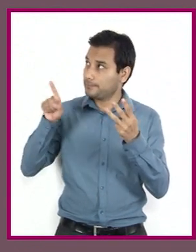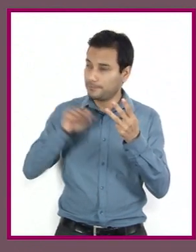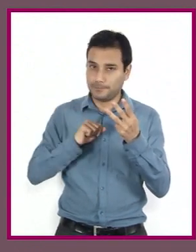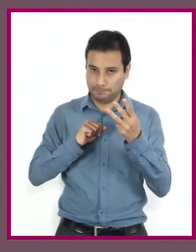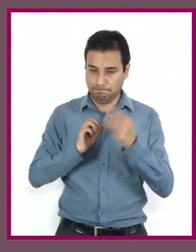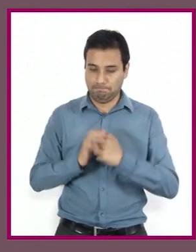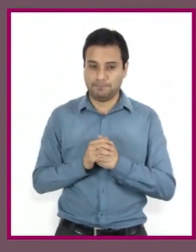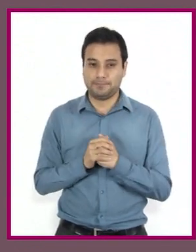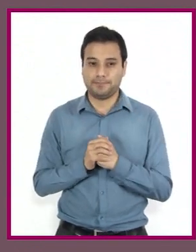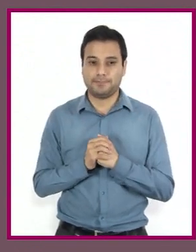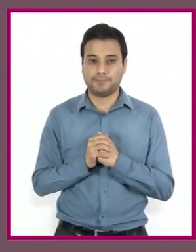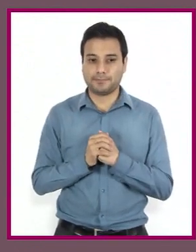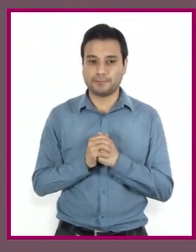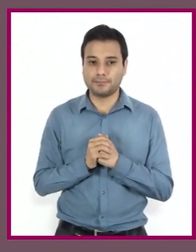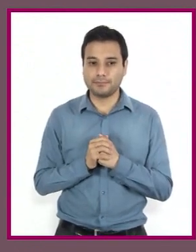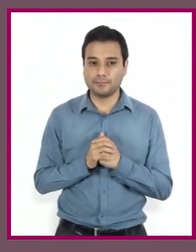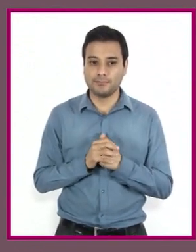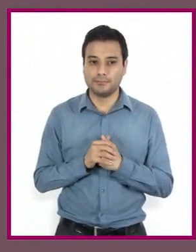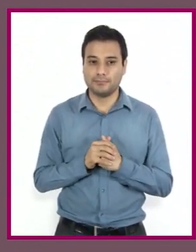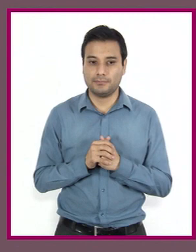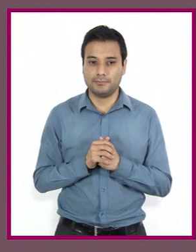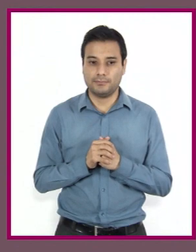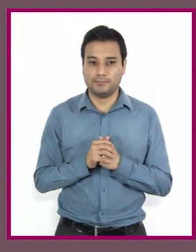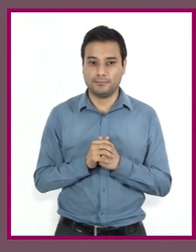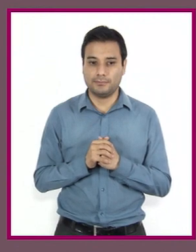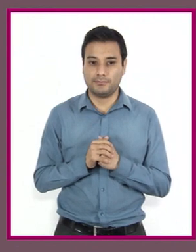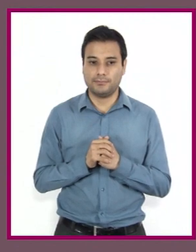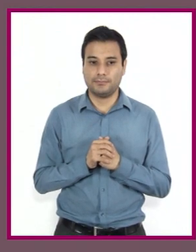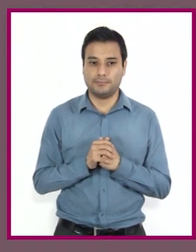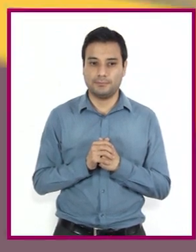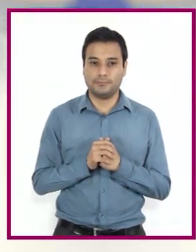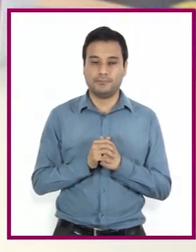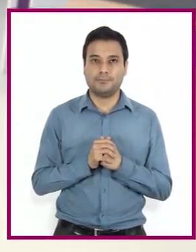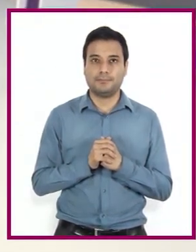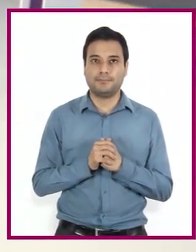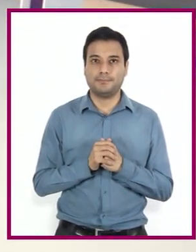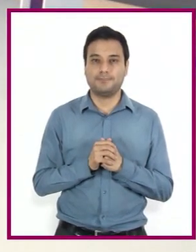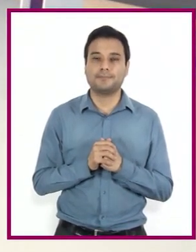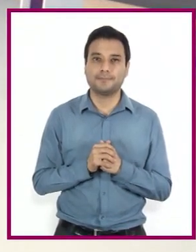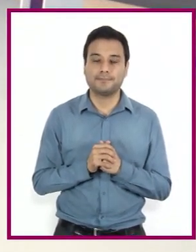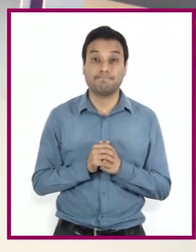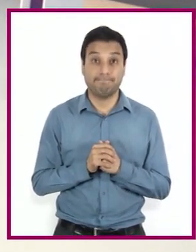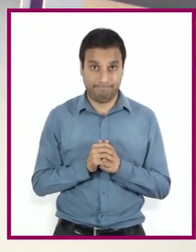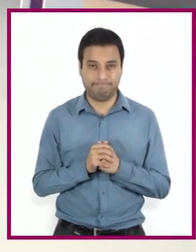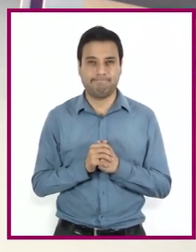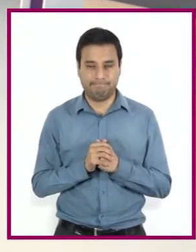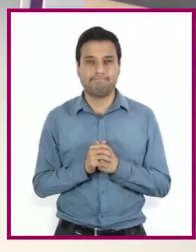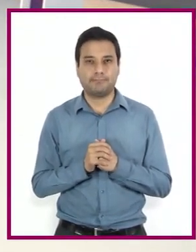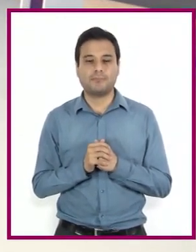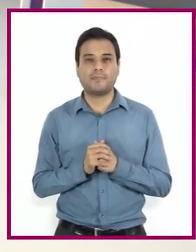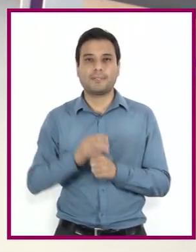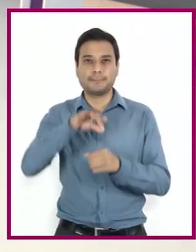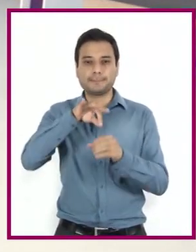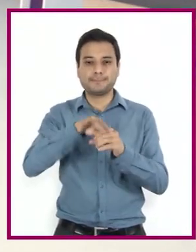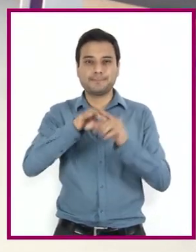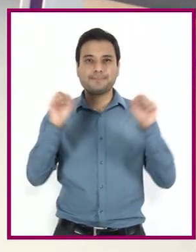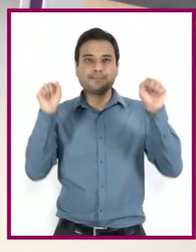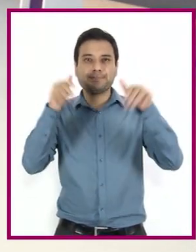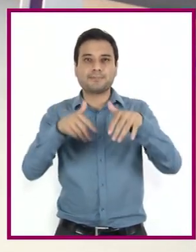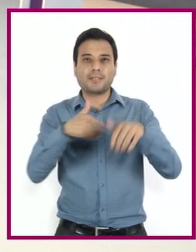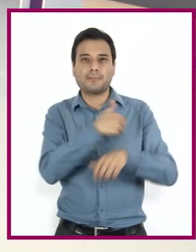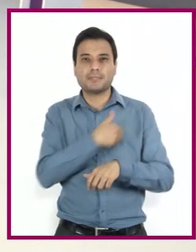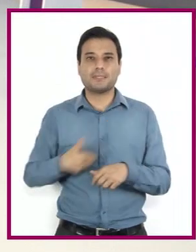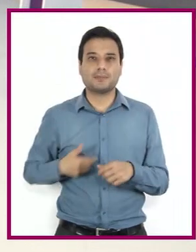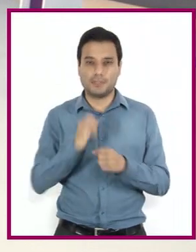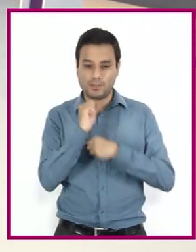IFE fiscalizará los gastos de campaña de los partidos políticos. Durante las elecciones presidenciales